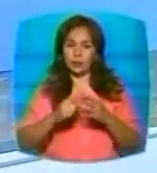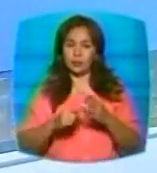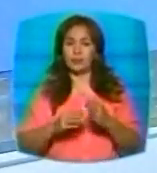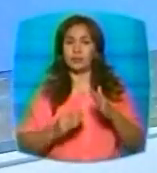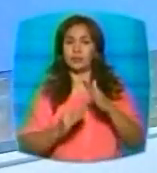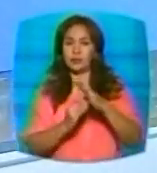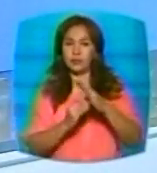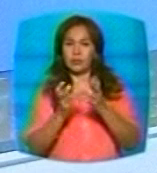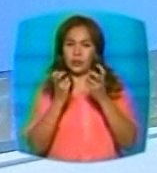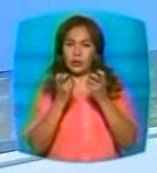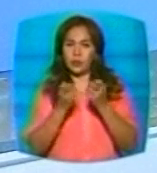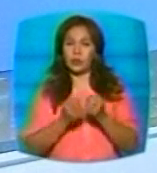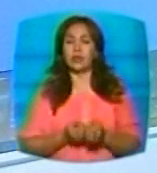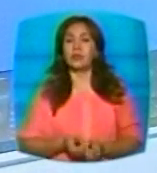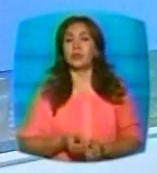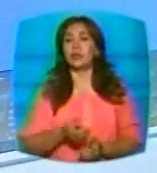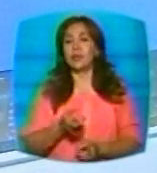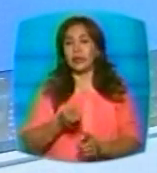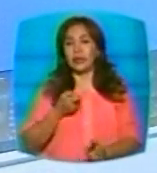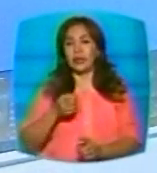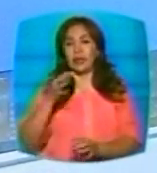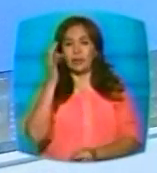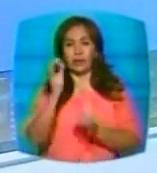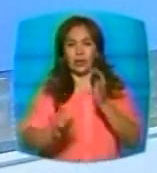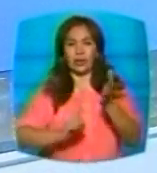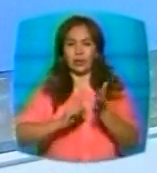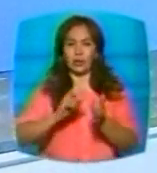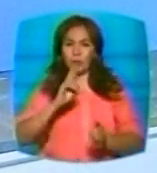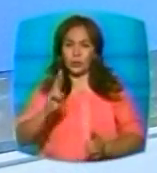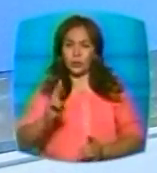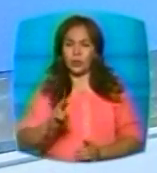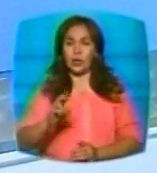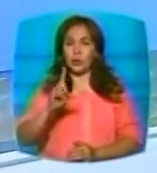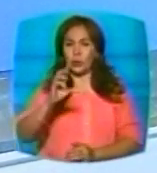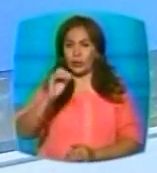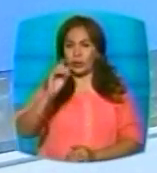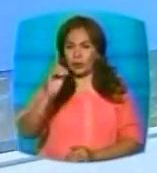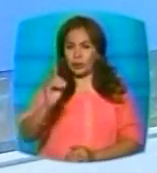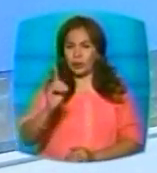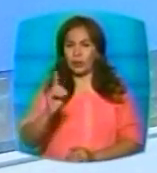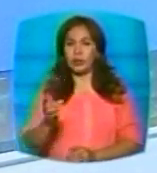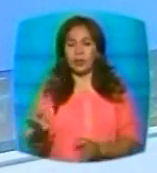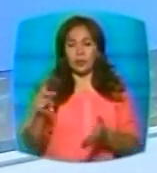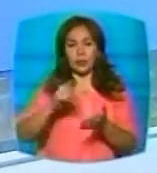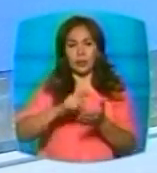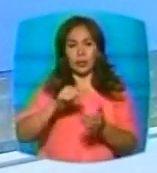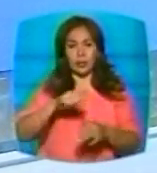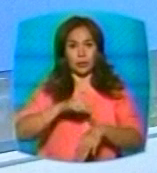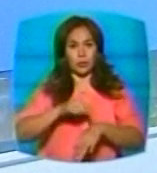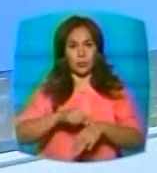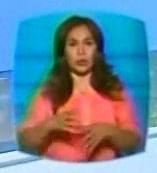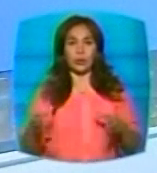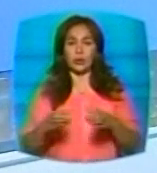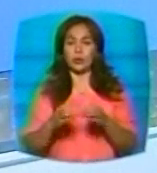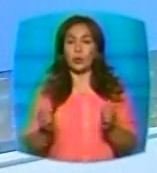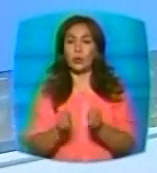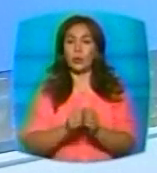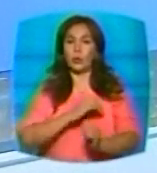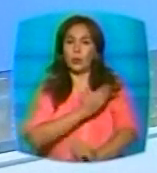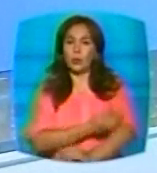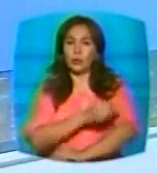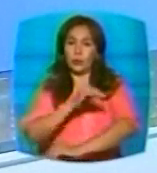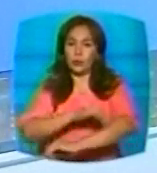medios... Bien, escuchaban ustedes el pronunciamiento desde la fiscal general de la República, Luisa Ortega Díaz, quien formaba parte en este momento de una reunión con el